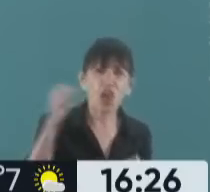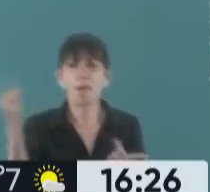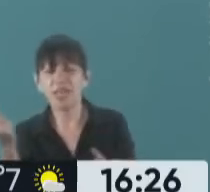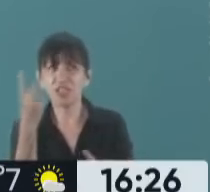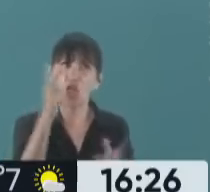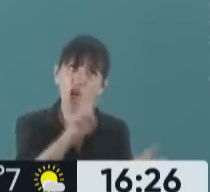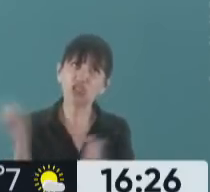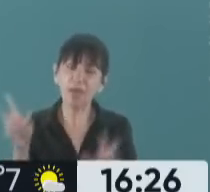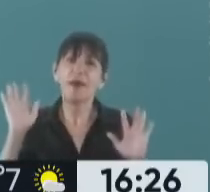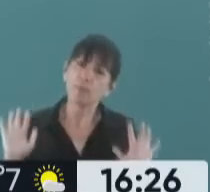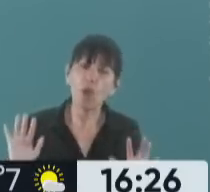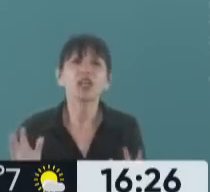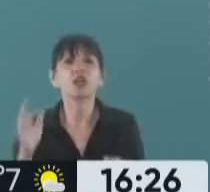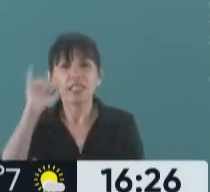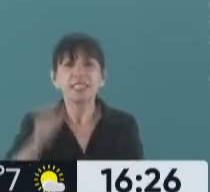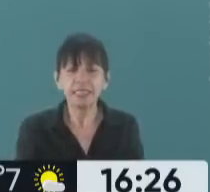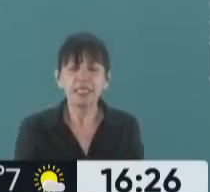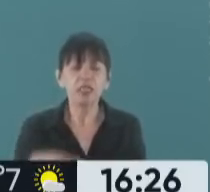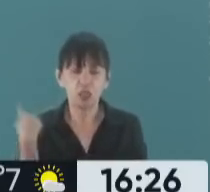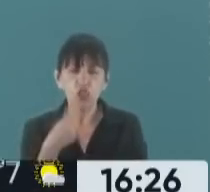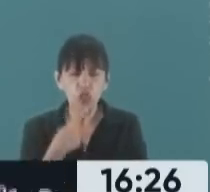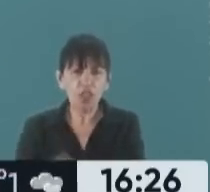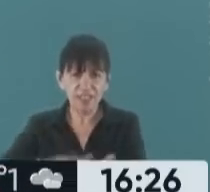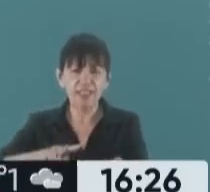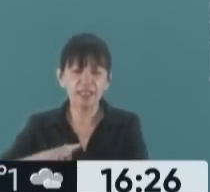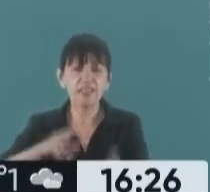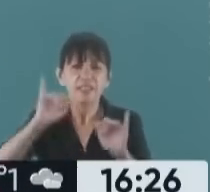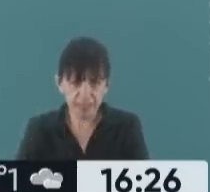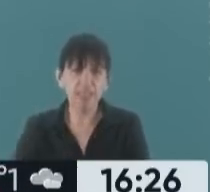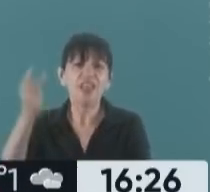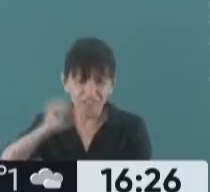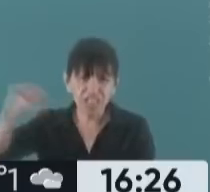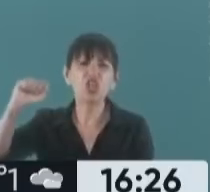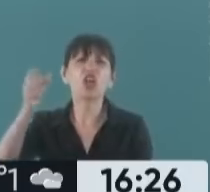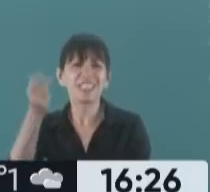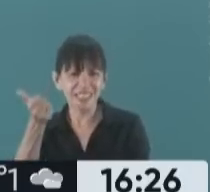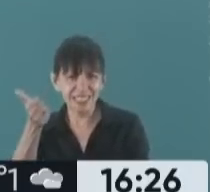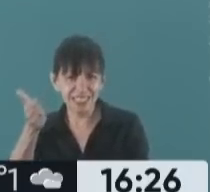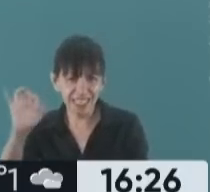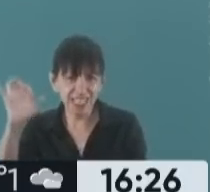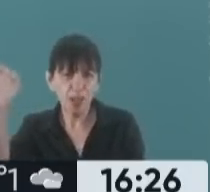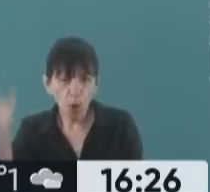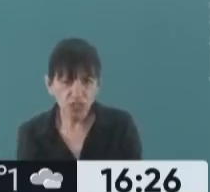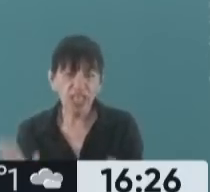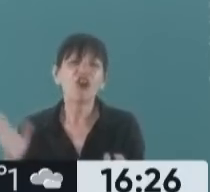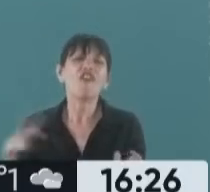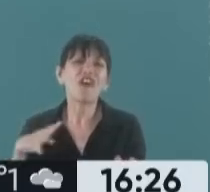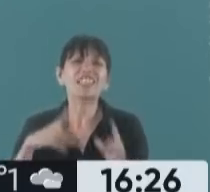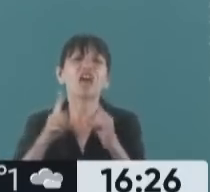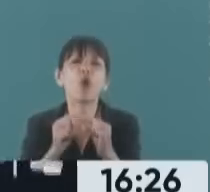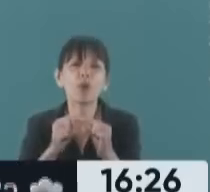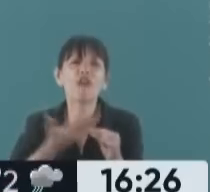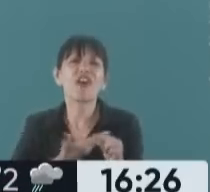bien. Sí, por supuesto, ratificamos y creemos que estamos en febrero, todavía no tenemos la inflación de febrero, con lo cual